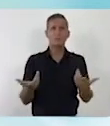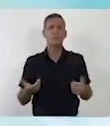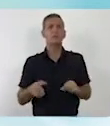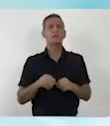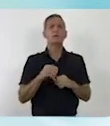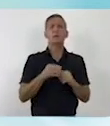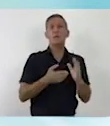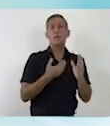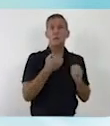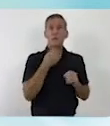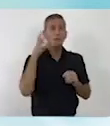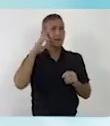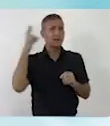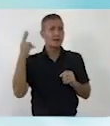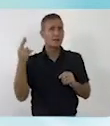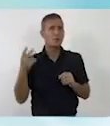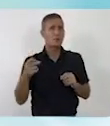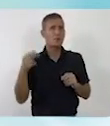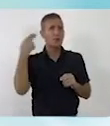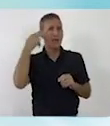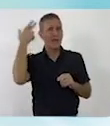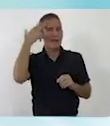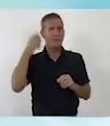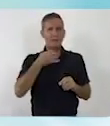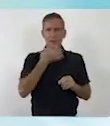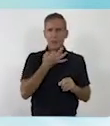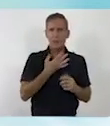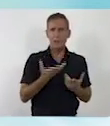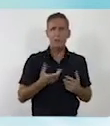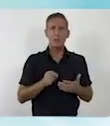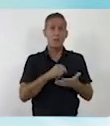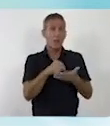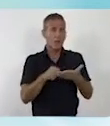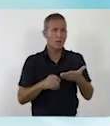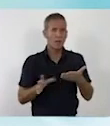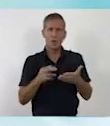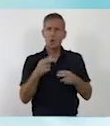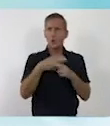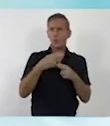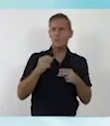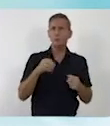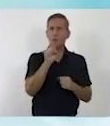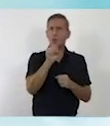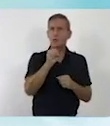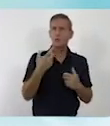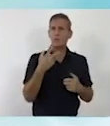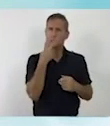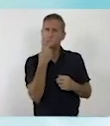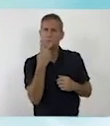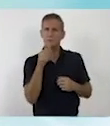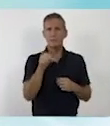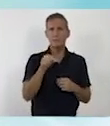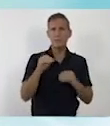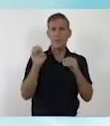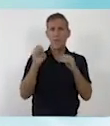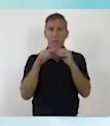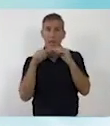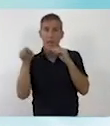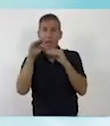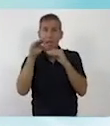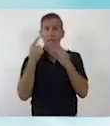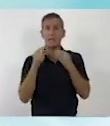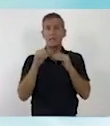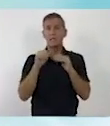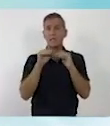en las reacciones representadas. Acuérdense la habilidad de explicar. Escribir el nombre de todas las sustancias que aparecen en las ecuaciones que usted